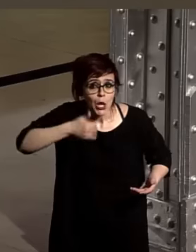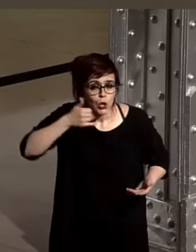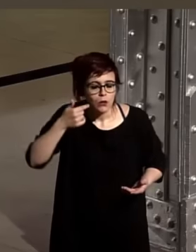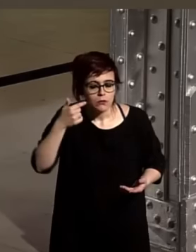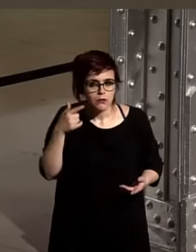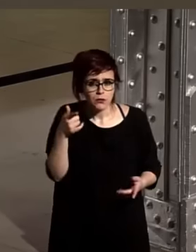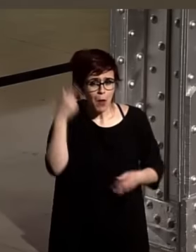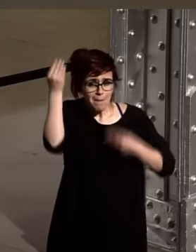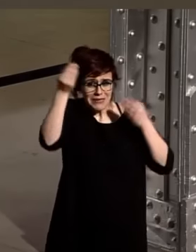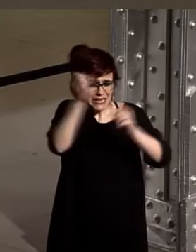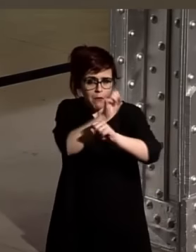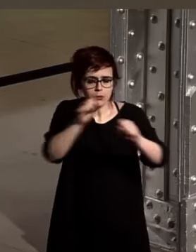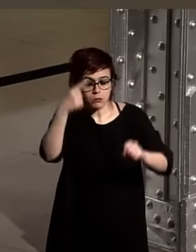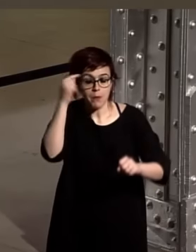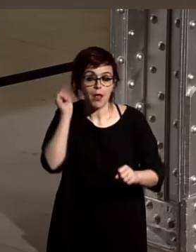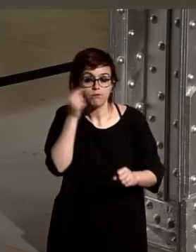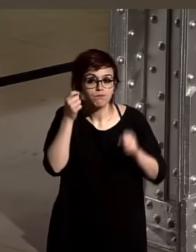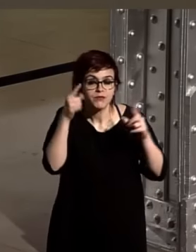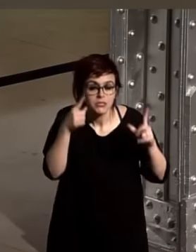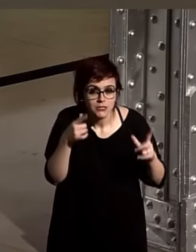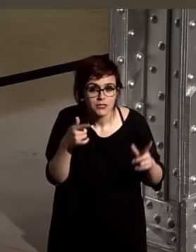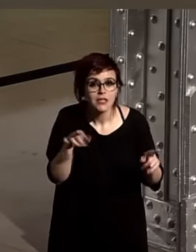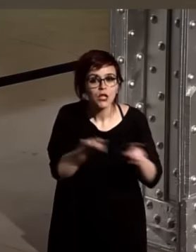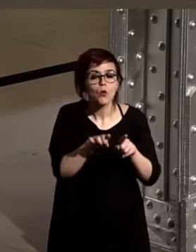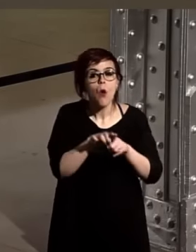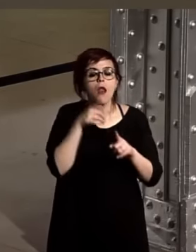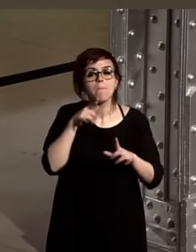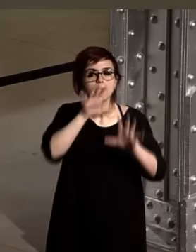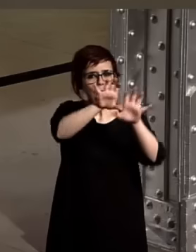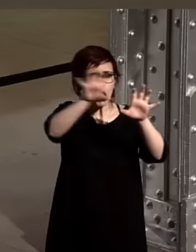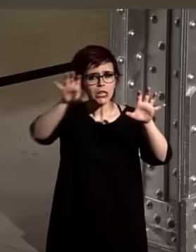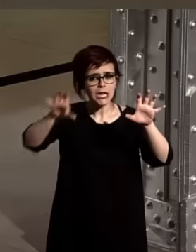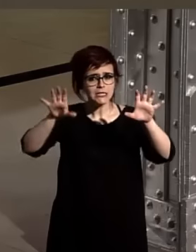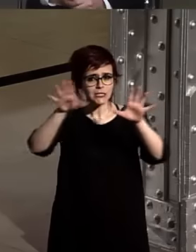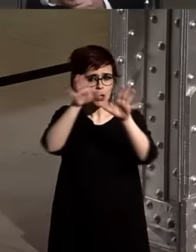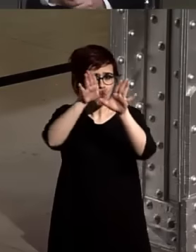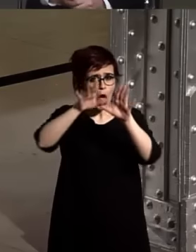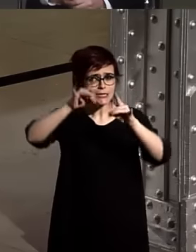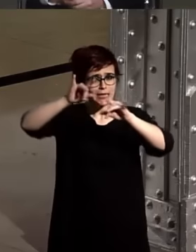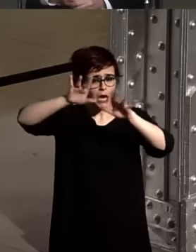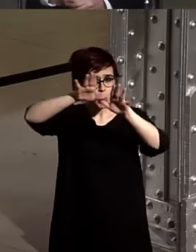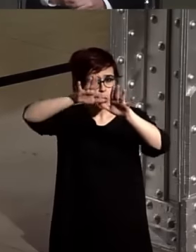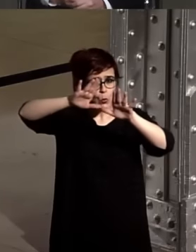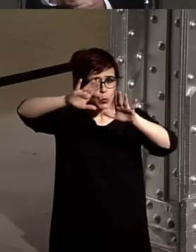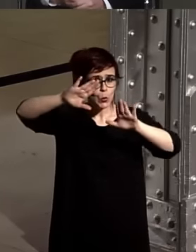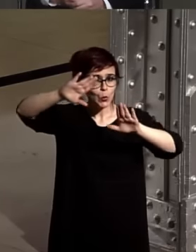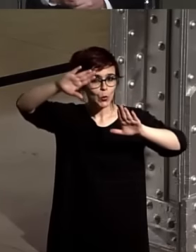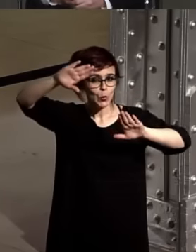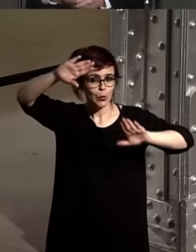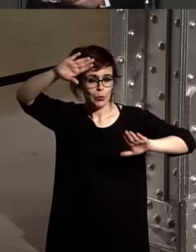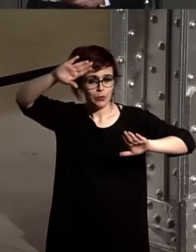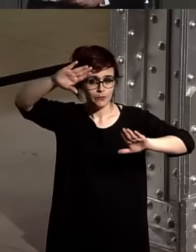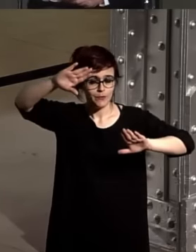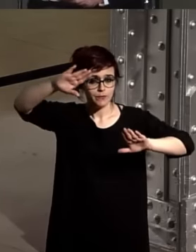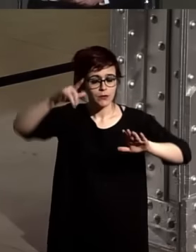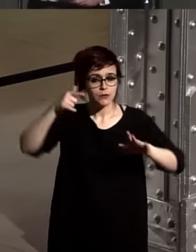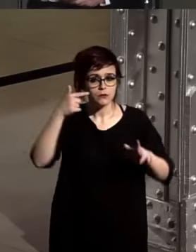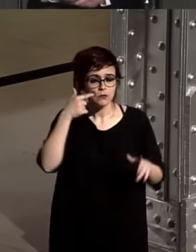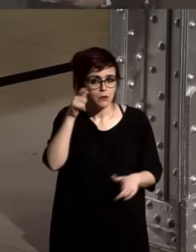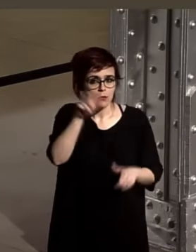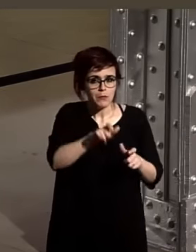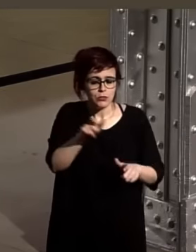cosa impensable eh Como por ejemplo que los continentes se mueven cosa que a nadie se lo había ocurrido nunca que los continentes se mueven eso